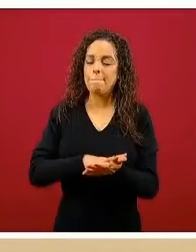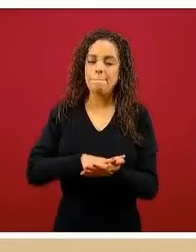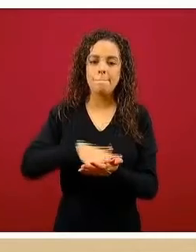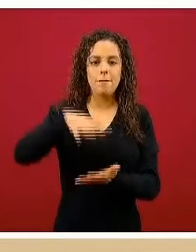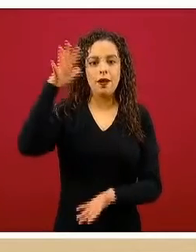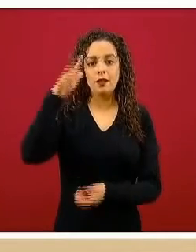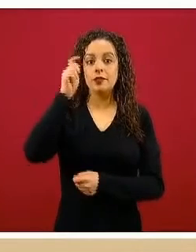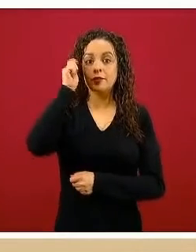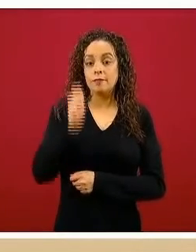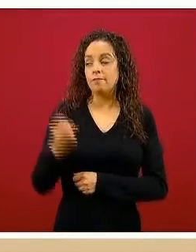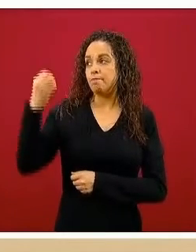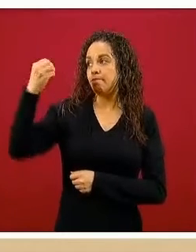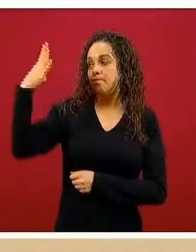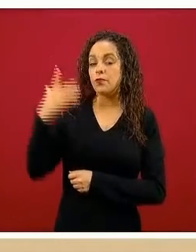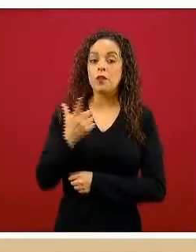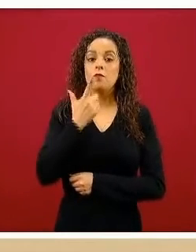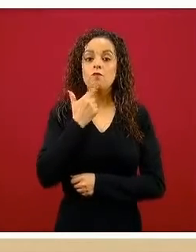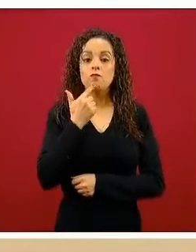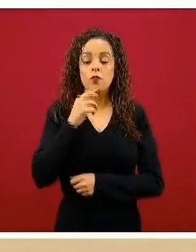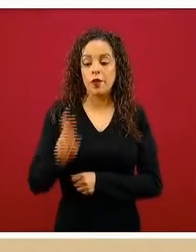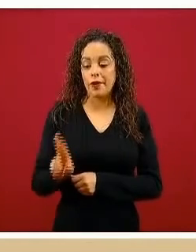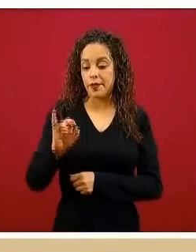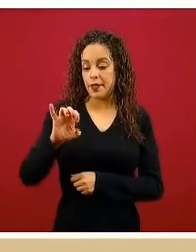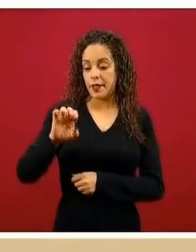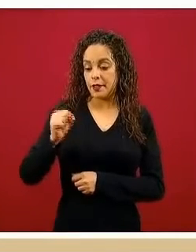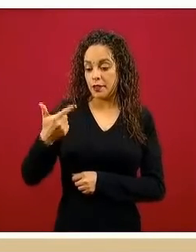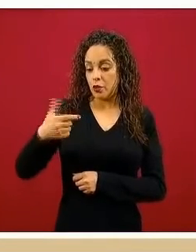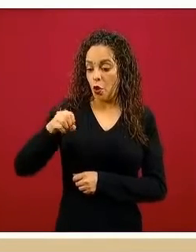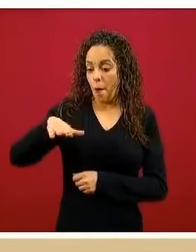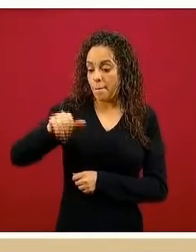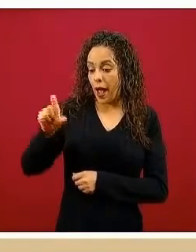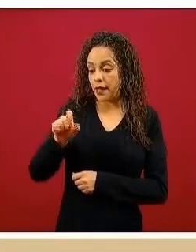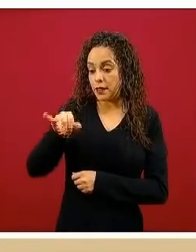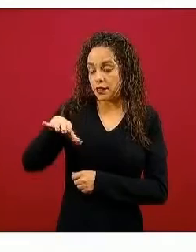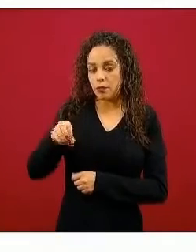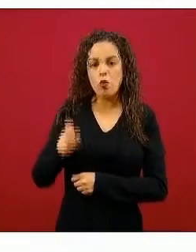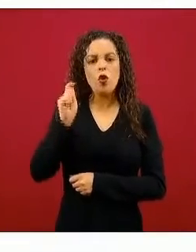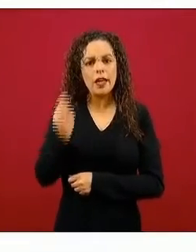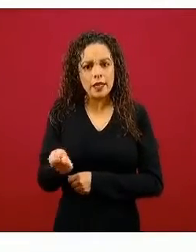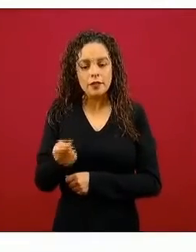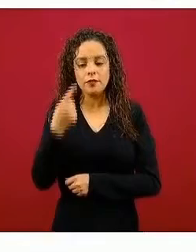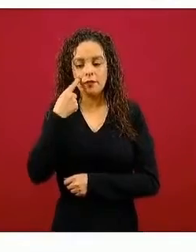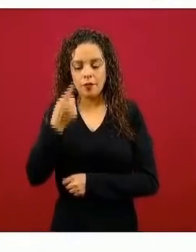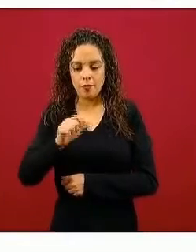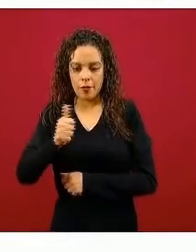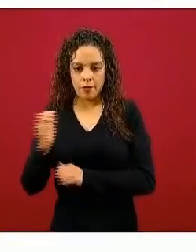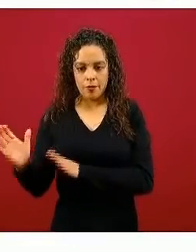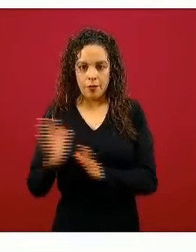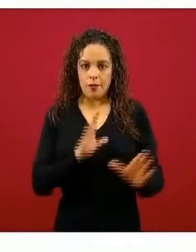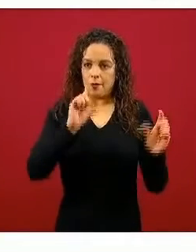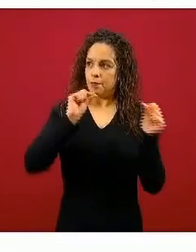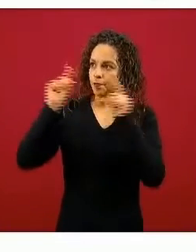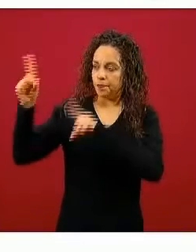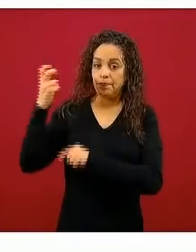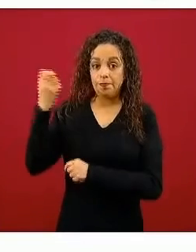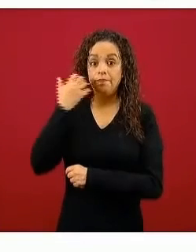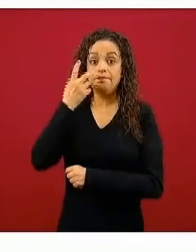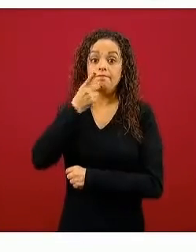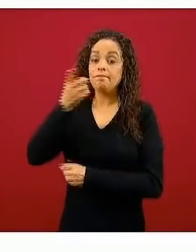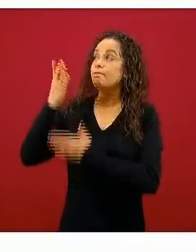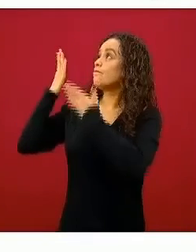semáforo. ¿Qué significa riesgo máximo? Veamos rápidamente en la siguiente diapositiva. En riesgo máximo significa que solo